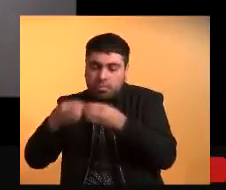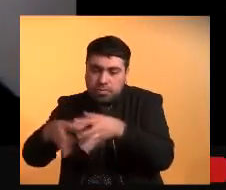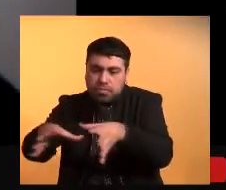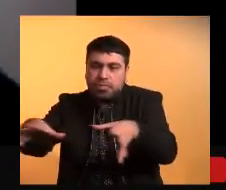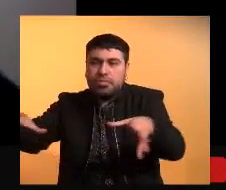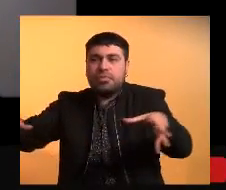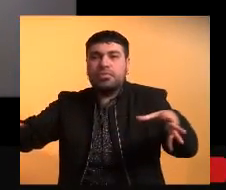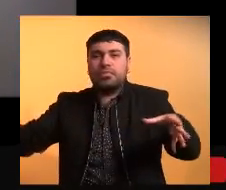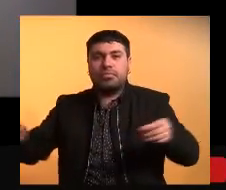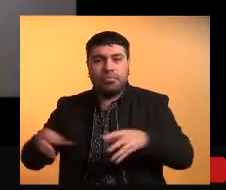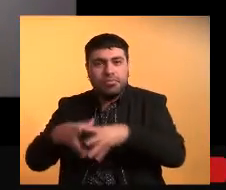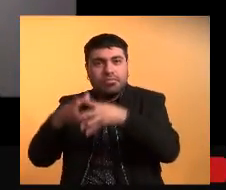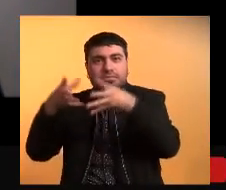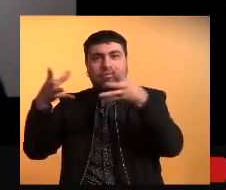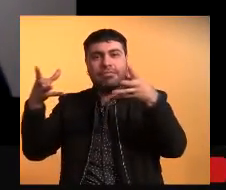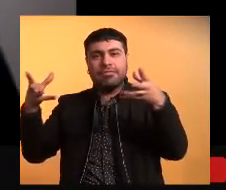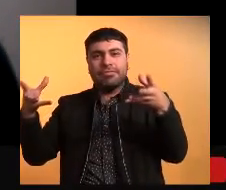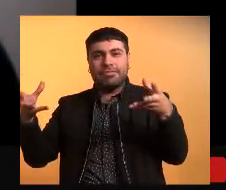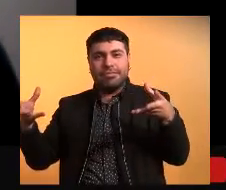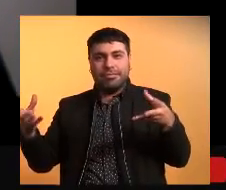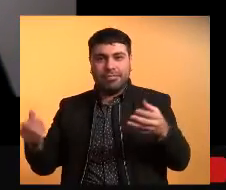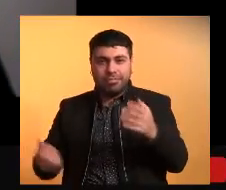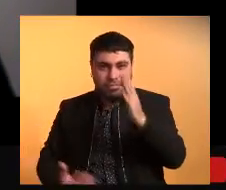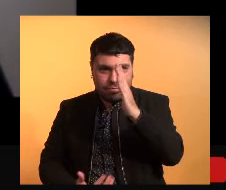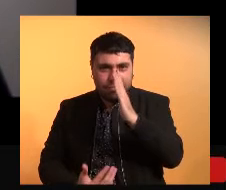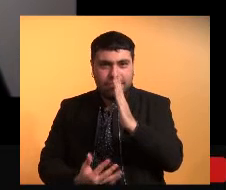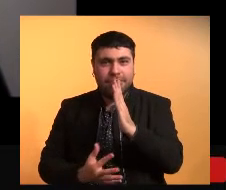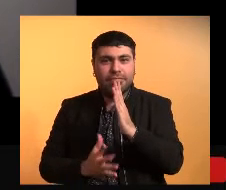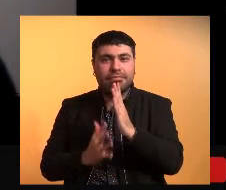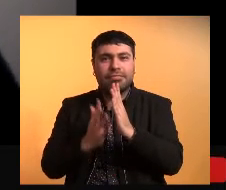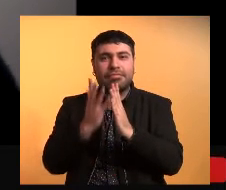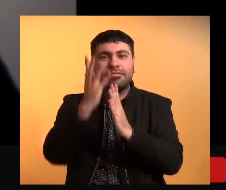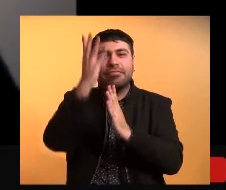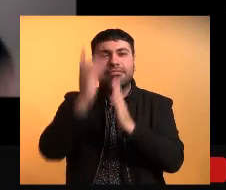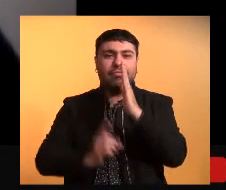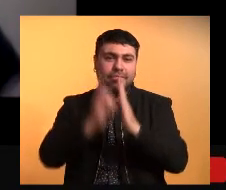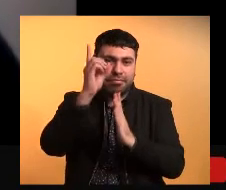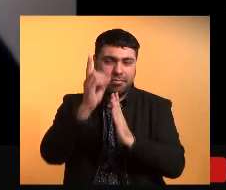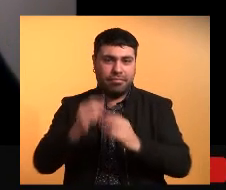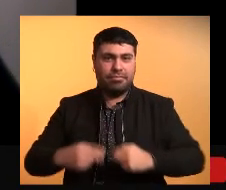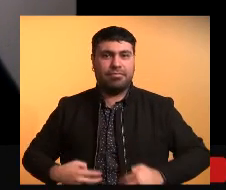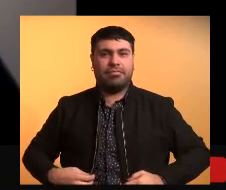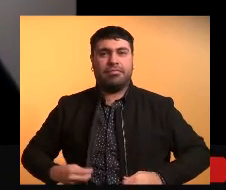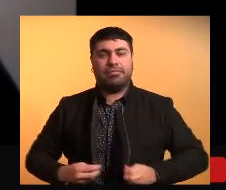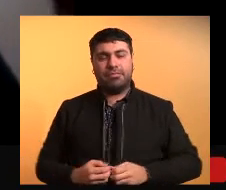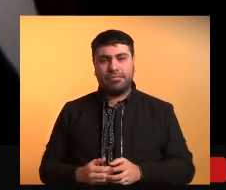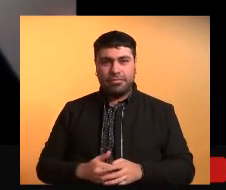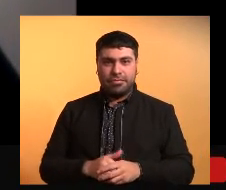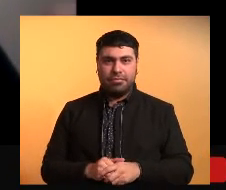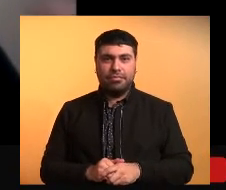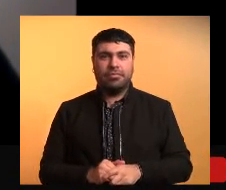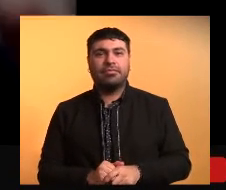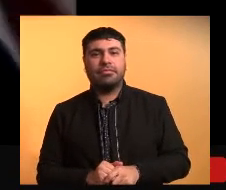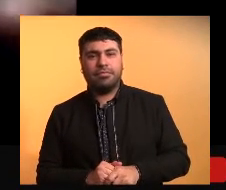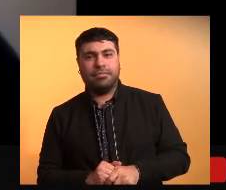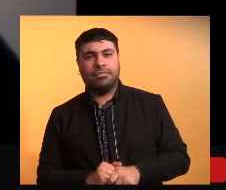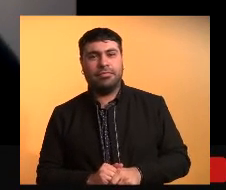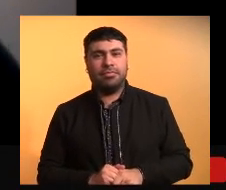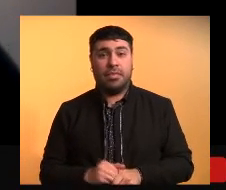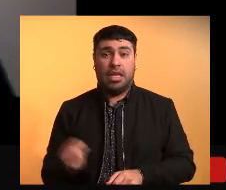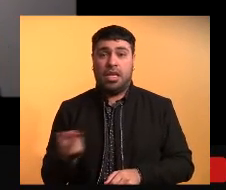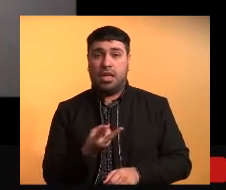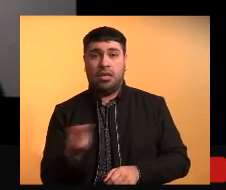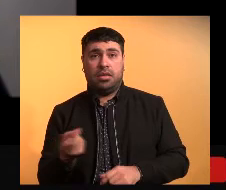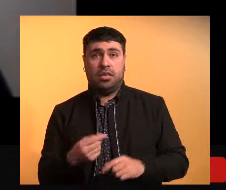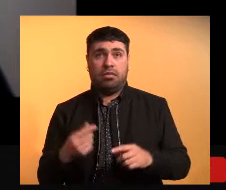reserva, y pueden comenzar a realizar fotosíntesis en forma normal, fotosíntesis nuevamente en condiciones igual